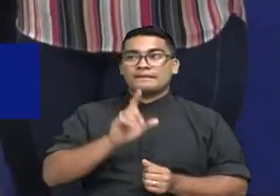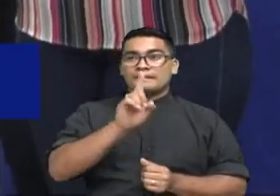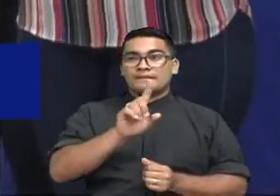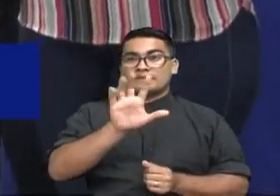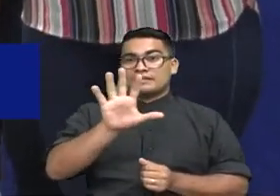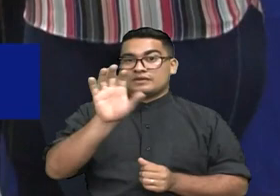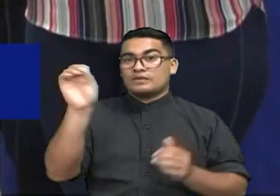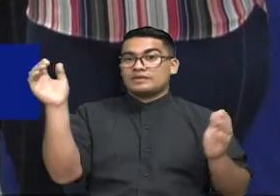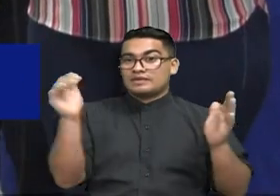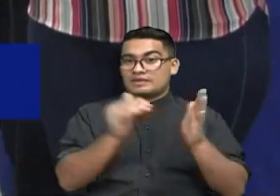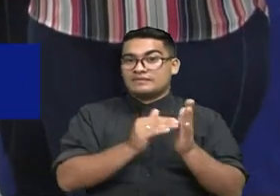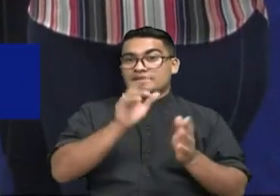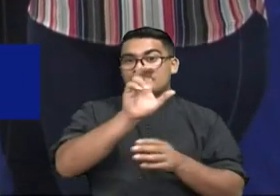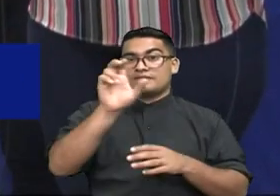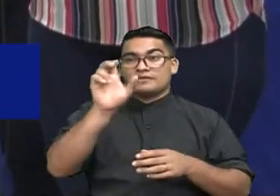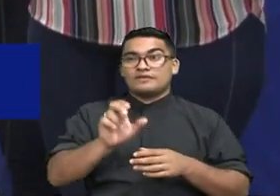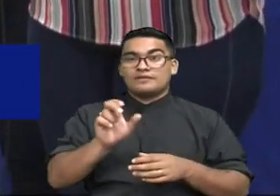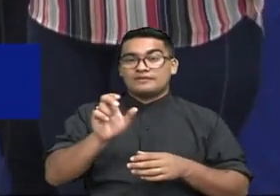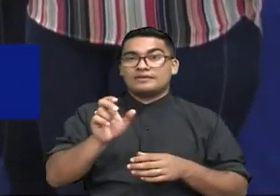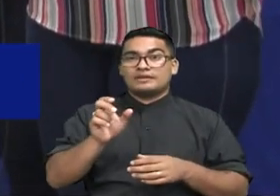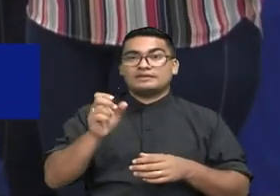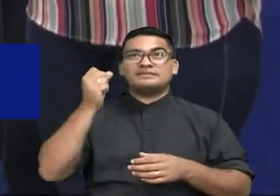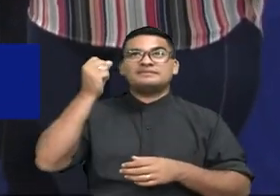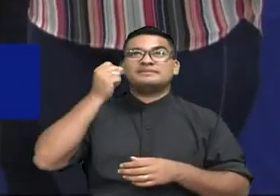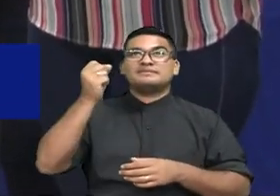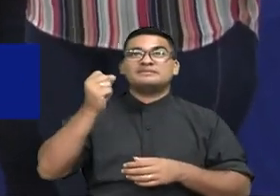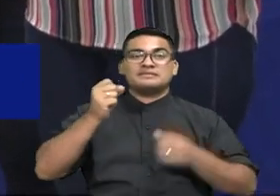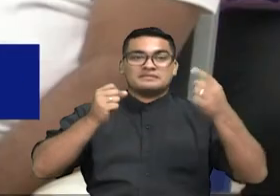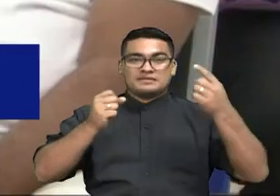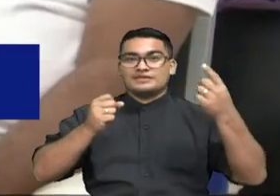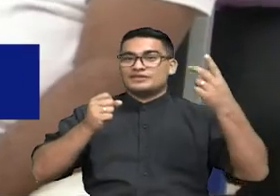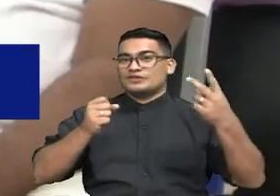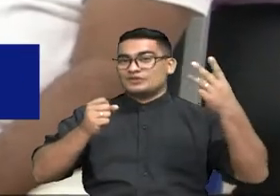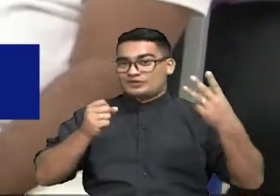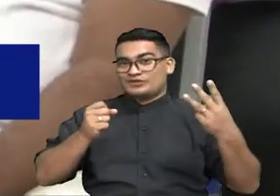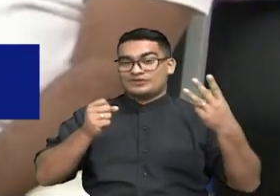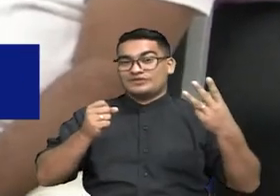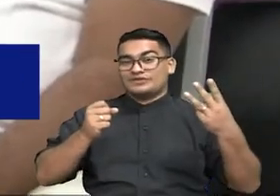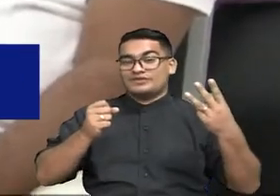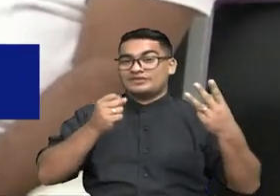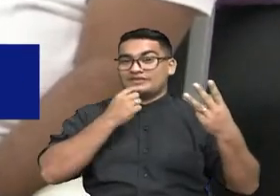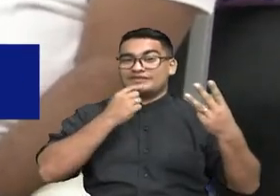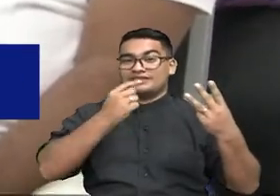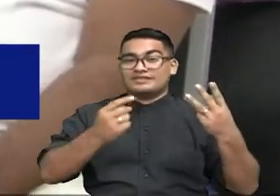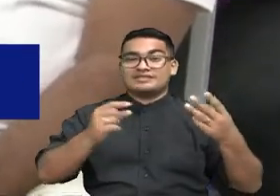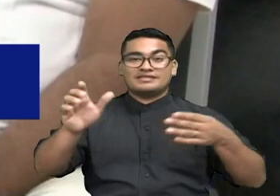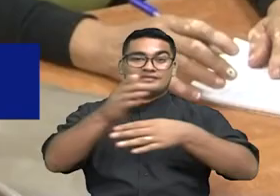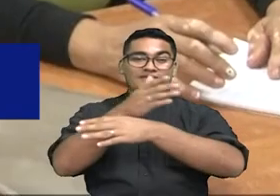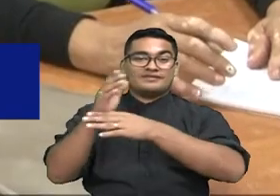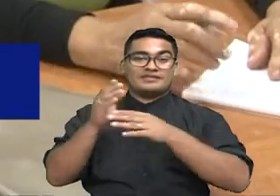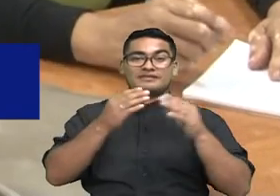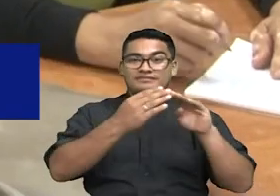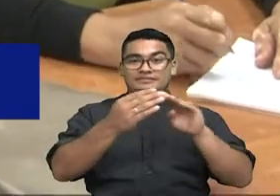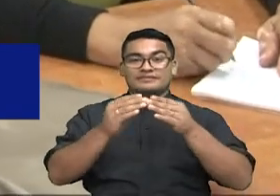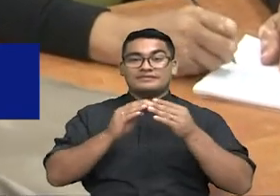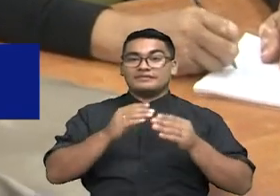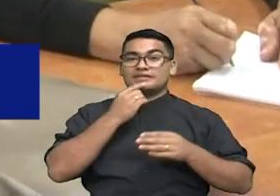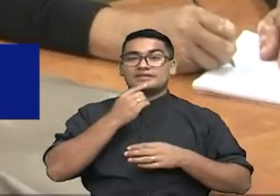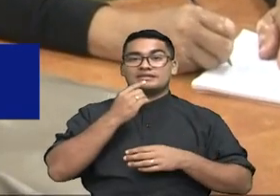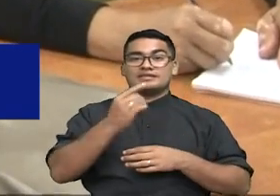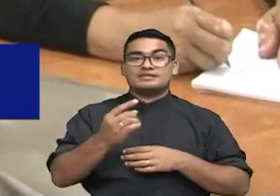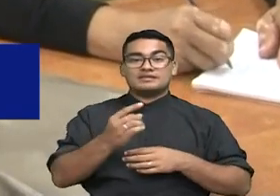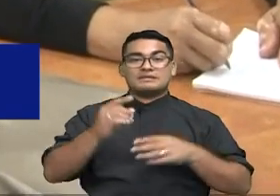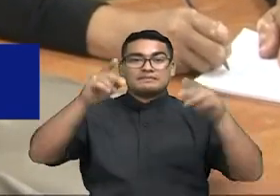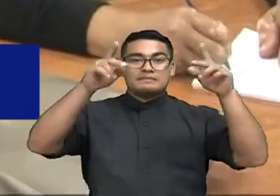150 mil córdobas en premios a los primeros, segundos y terceros lugares de cada distrito serán entregados a